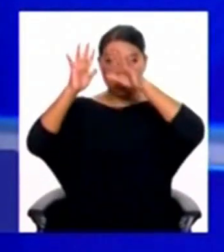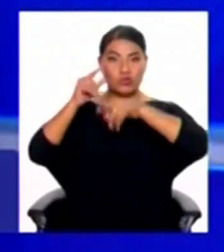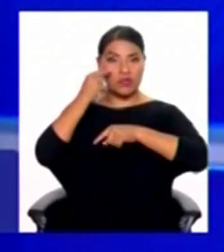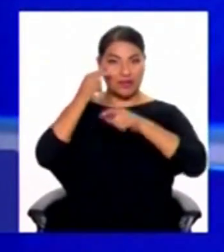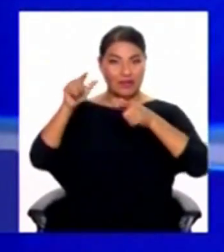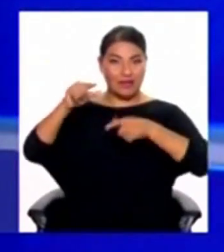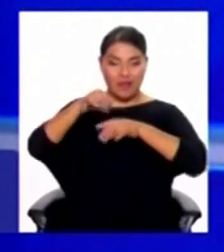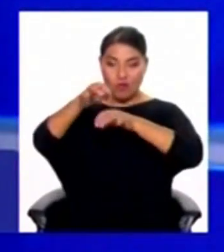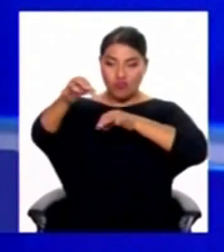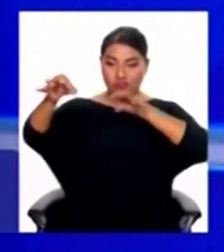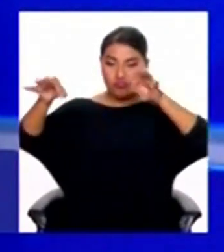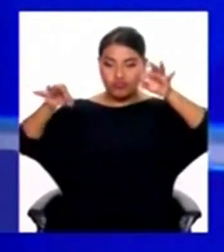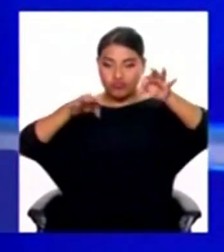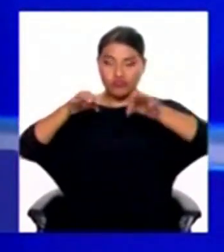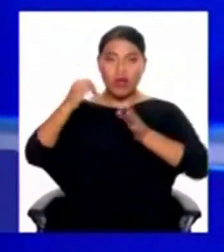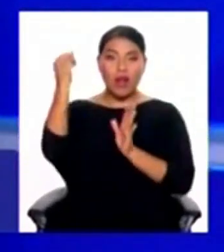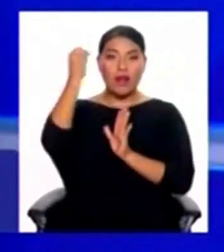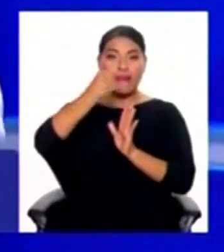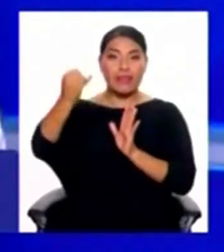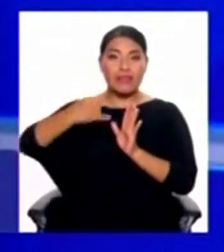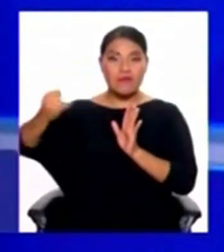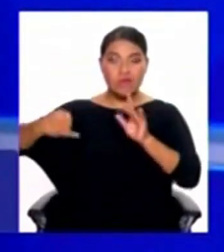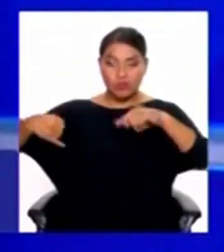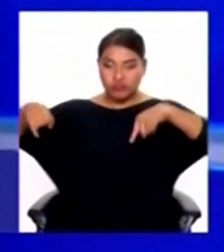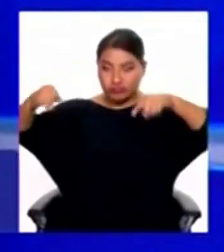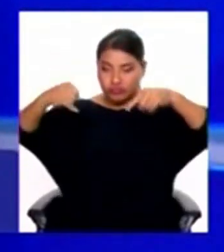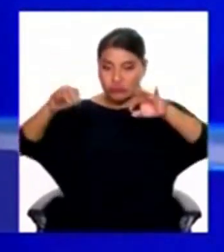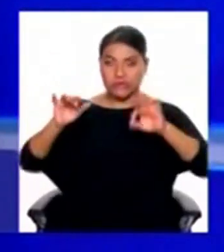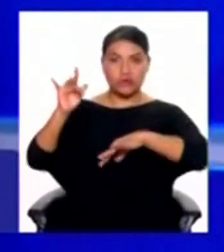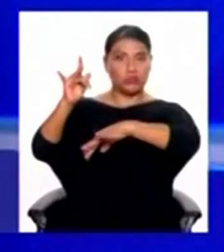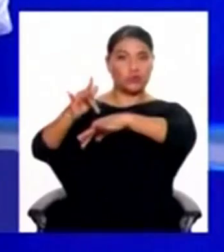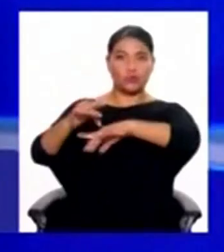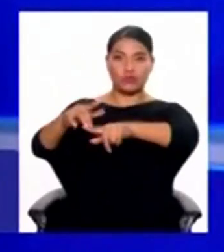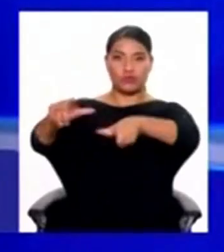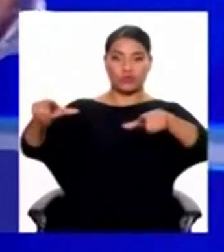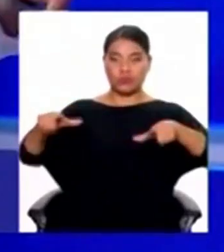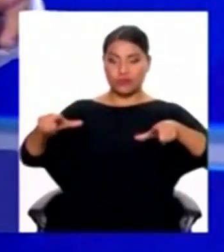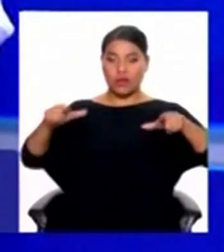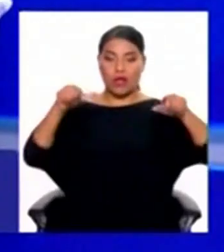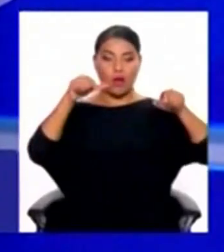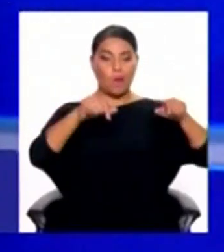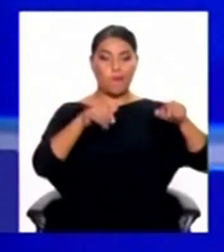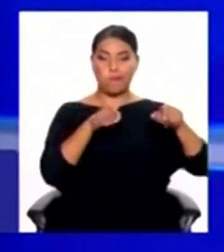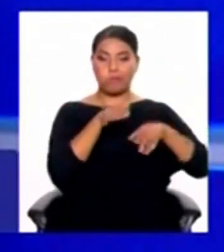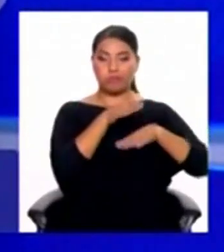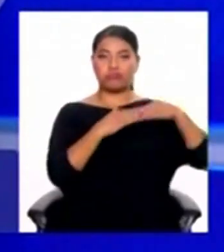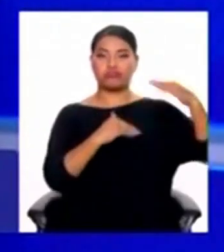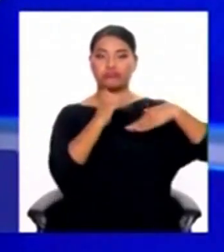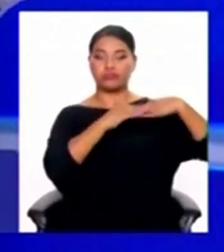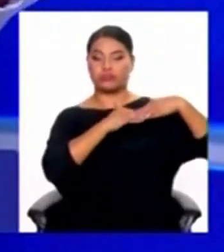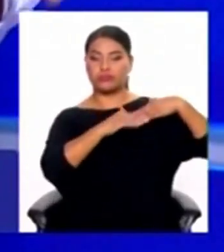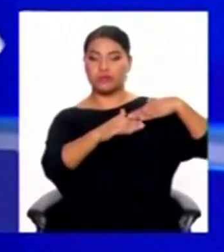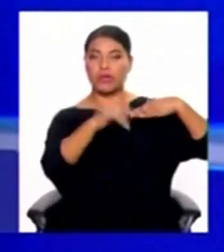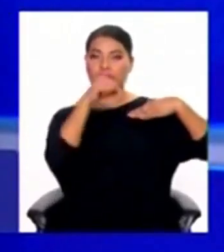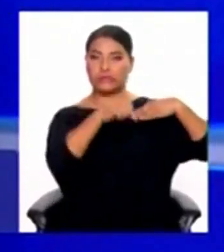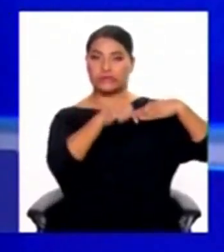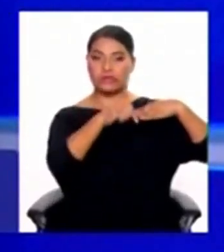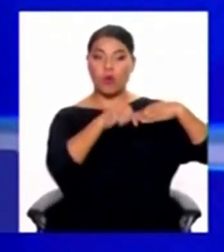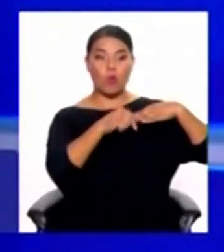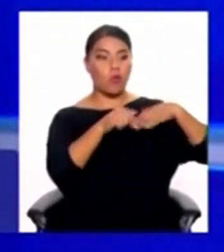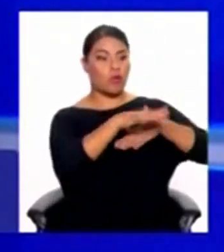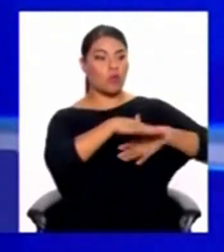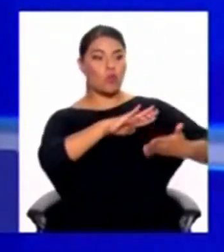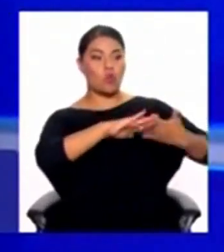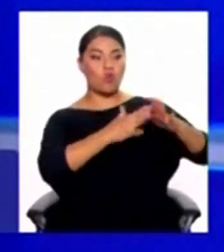valor arqueológico, entonces la miro desde el territorio, desde los centros poblados, estoy desconectando, desvinculando espacios de vida. O